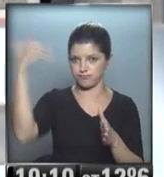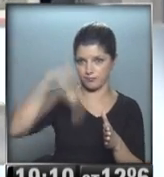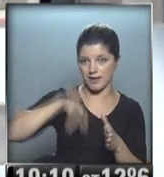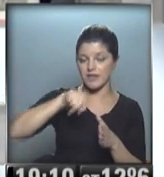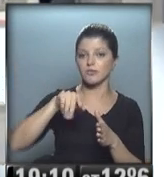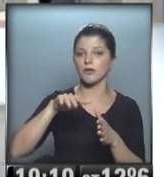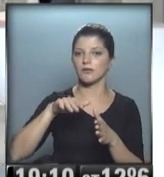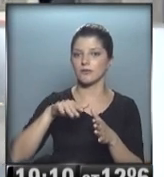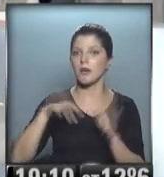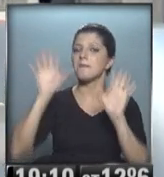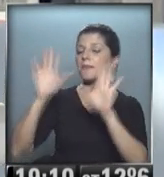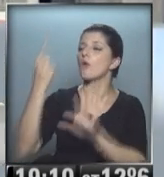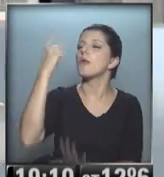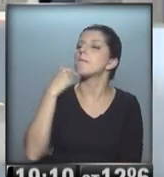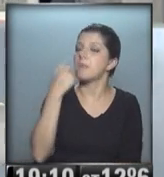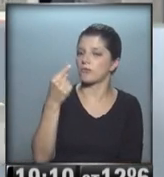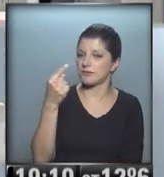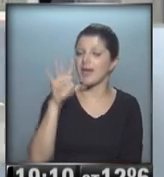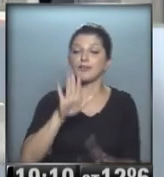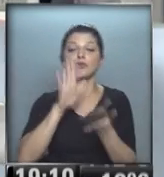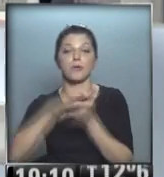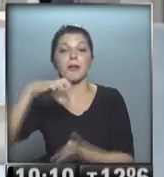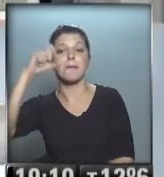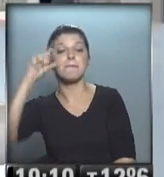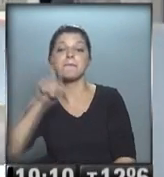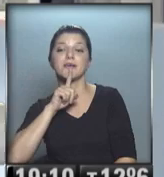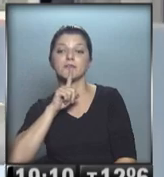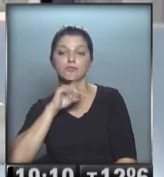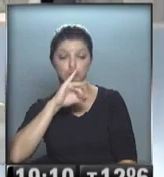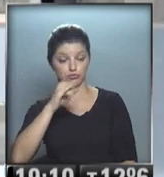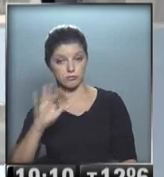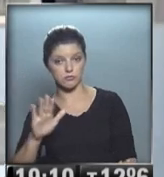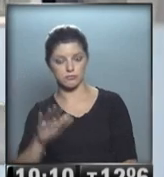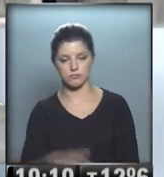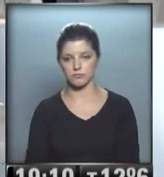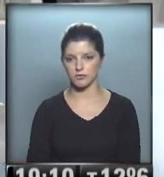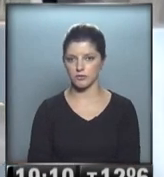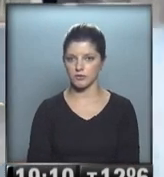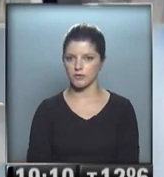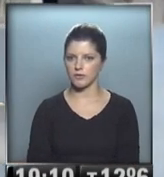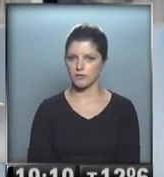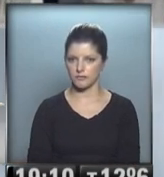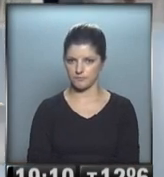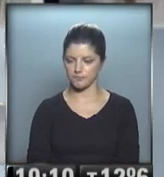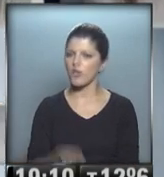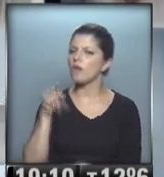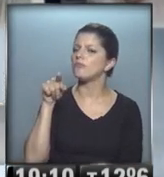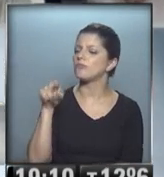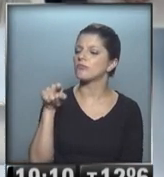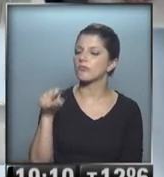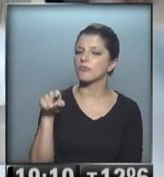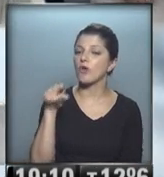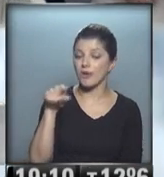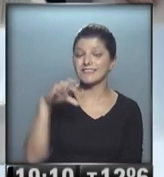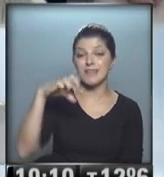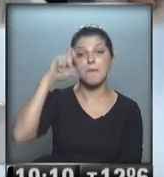en cuanto al una PET, pregunta, pero también... Una pregunta. Sí, Presidenta. Con ese